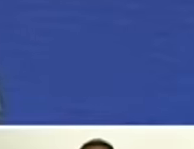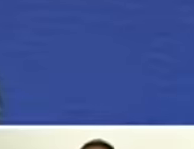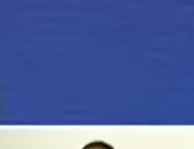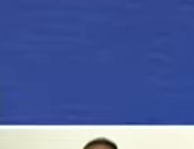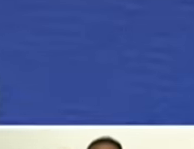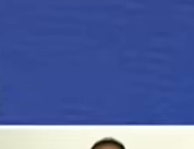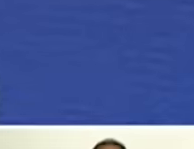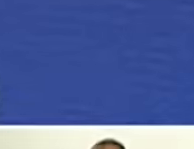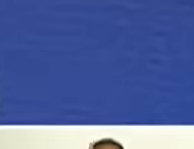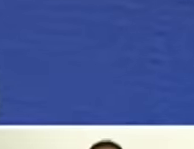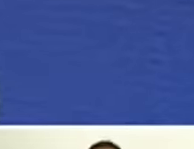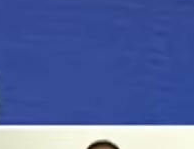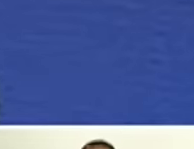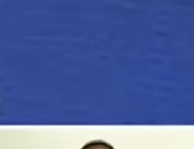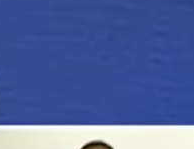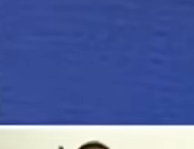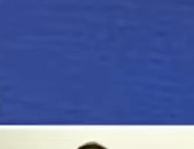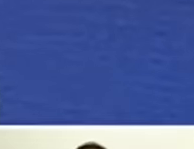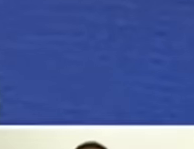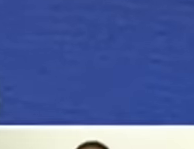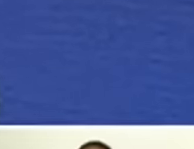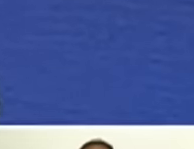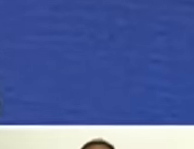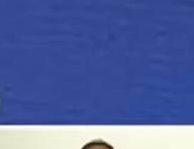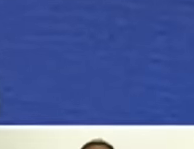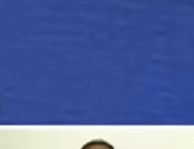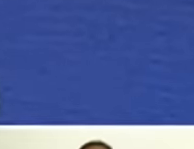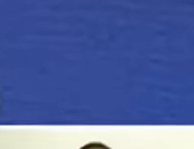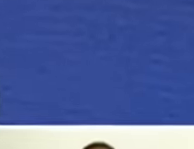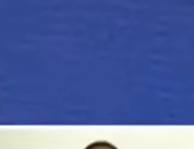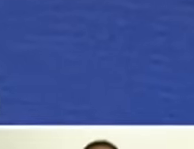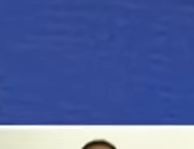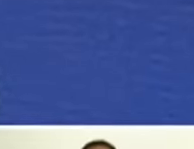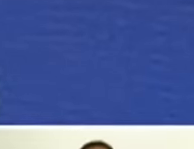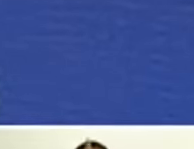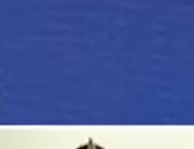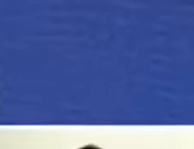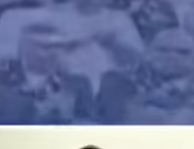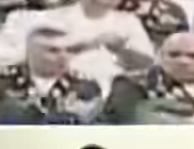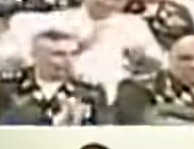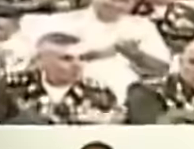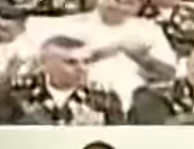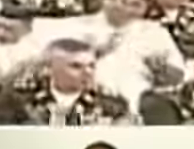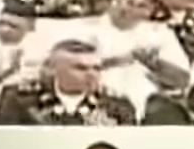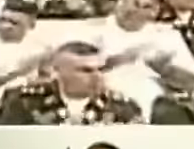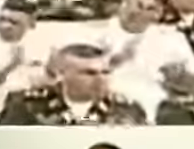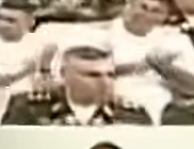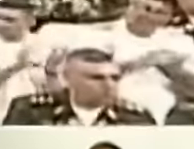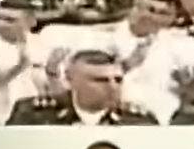tema se lleva a quien tiene que decidir, al pueblo, a los humildes.